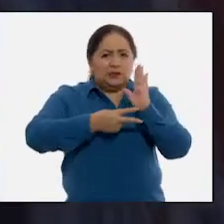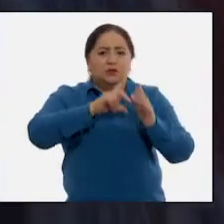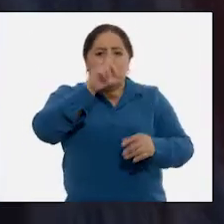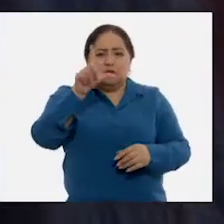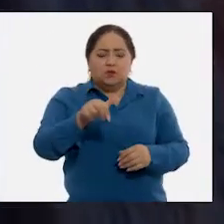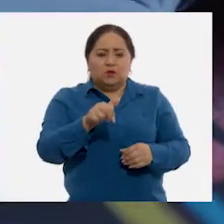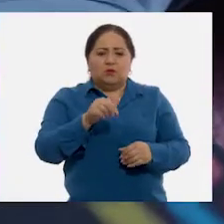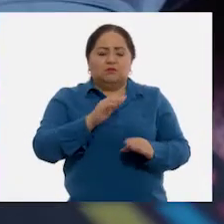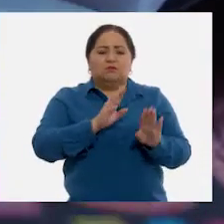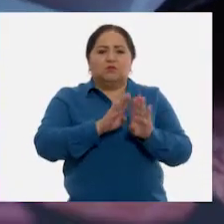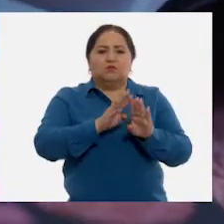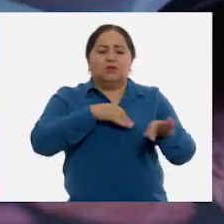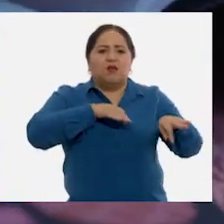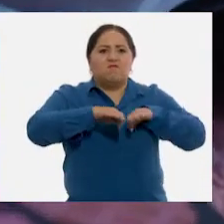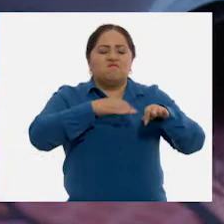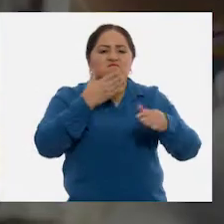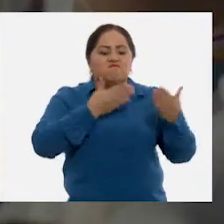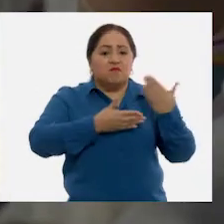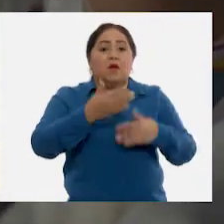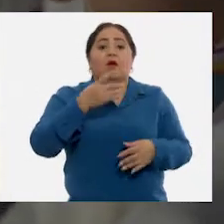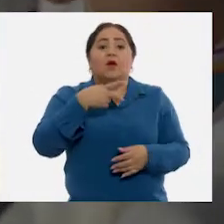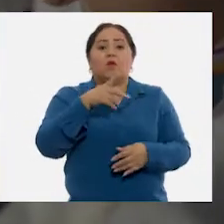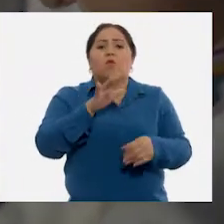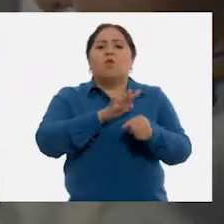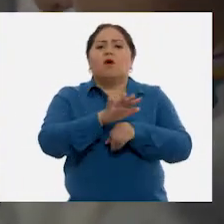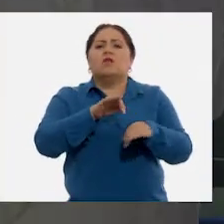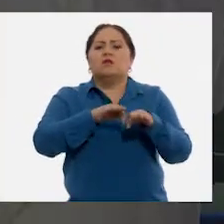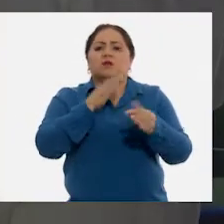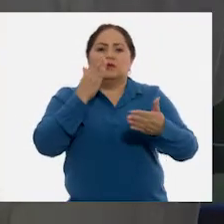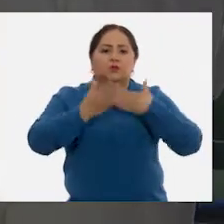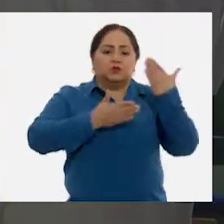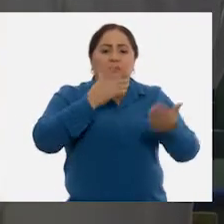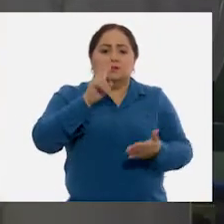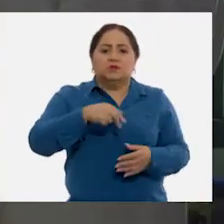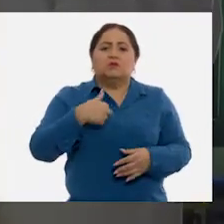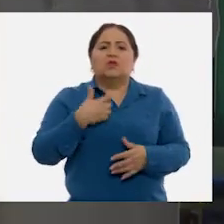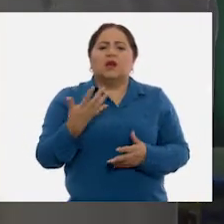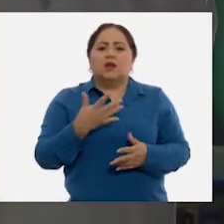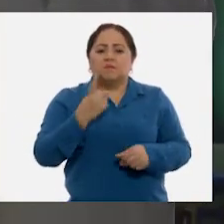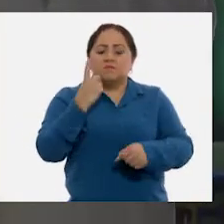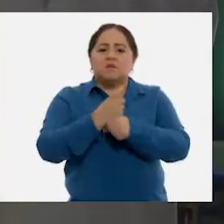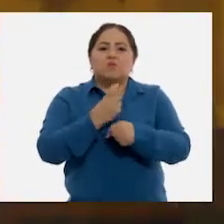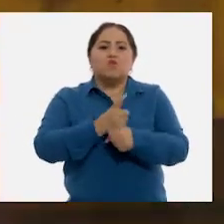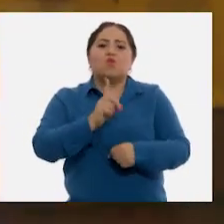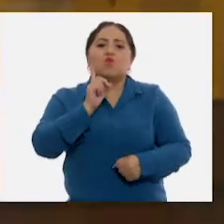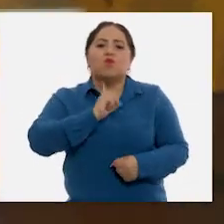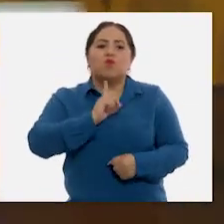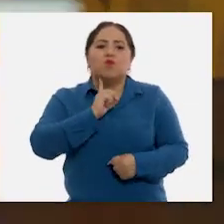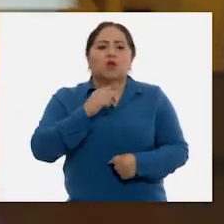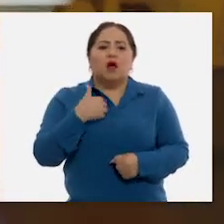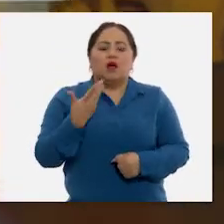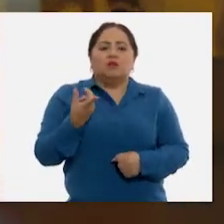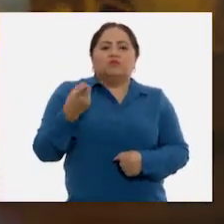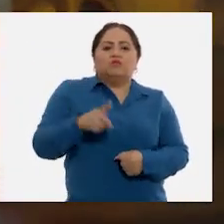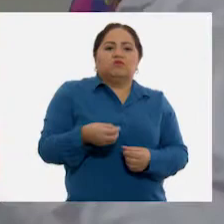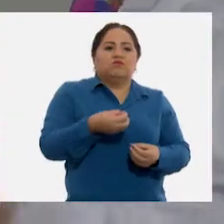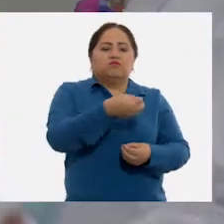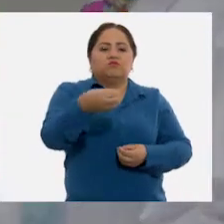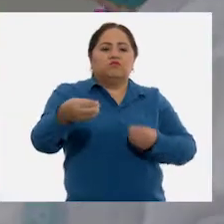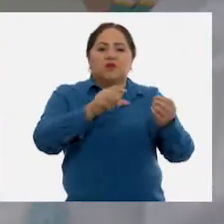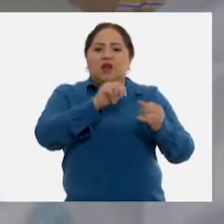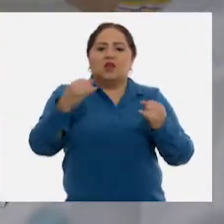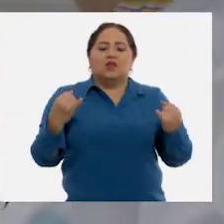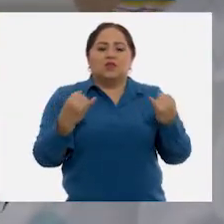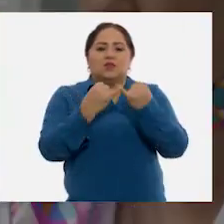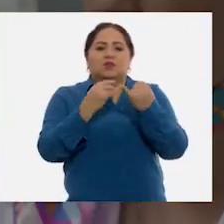después ingeniería nuclear. Todo ese trabajo y estudio me hicieron ser la primera mujer en dirigir uno de los